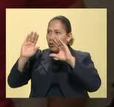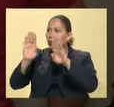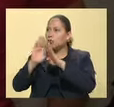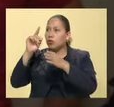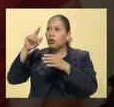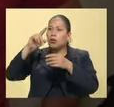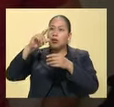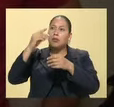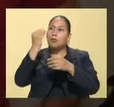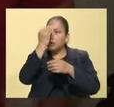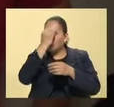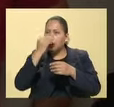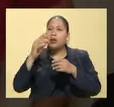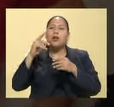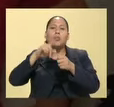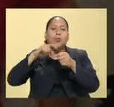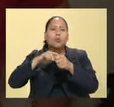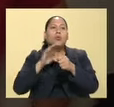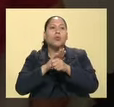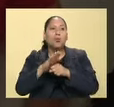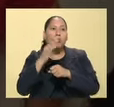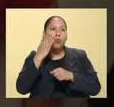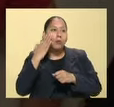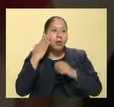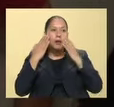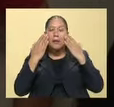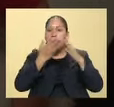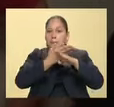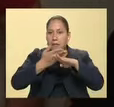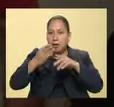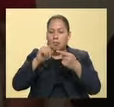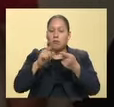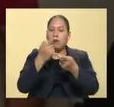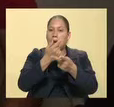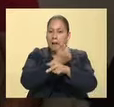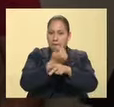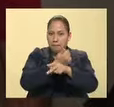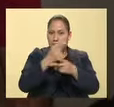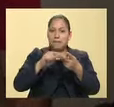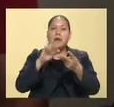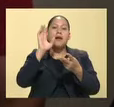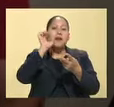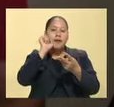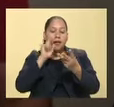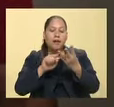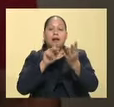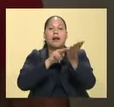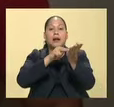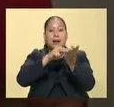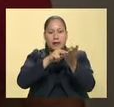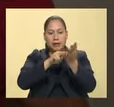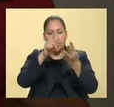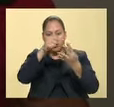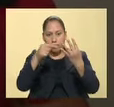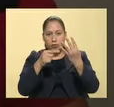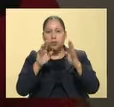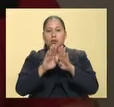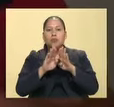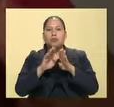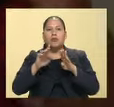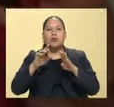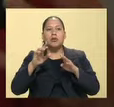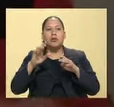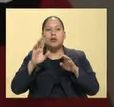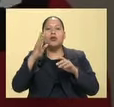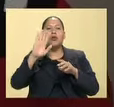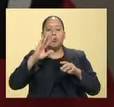de tu maquillaje? Está basado sobre blancos, amarillos y naranjas y negros, ¿no? Es el Rondom Tugger, es como un